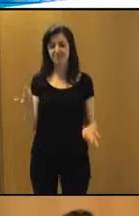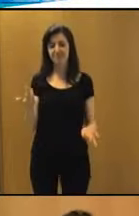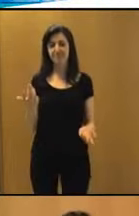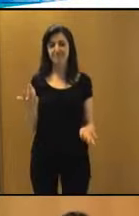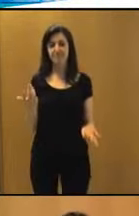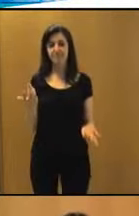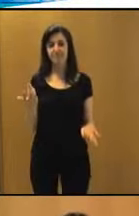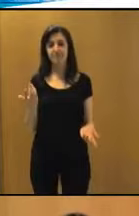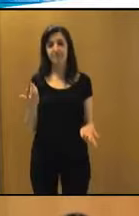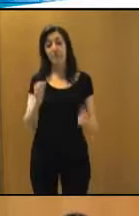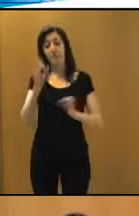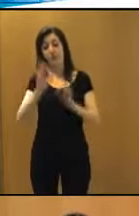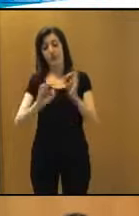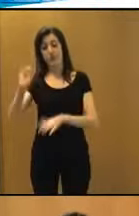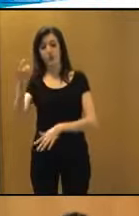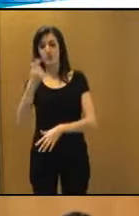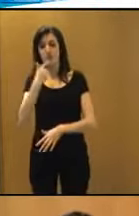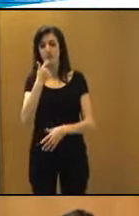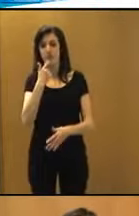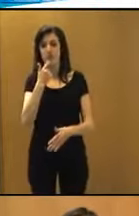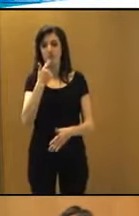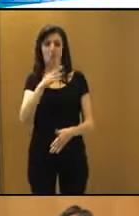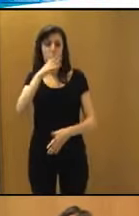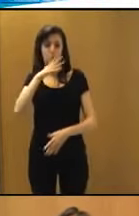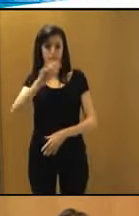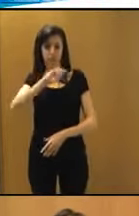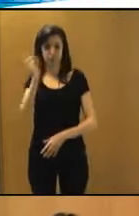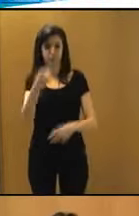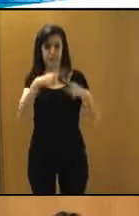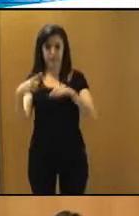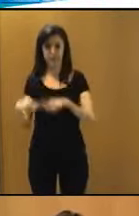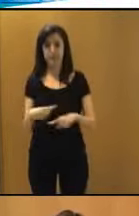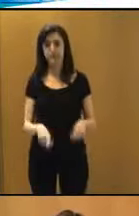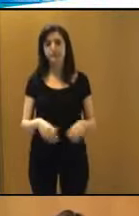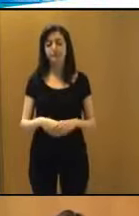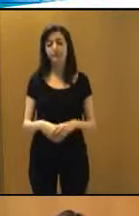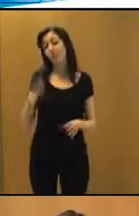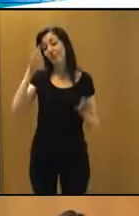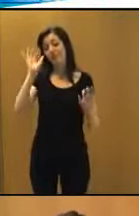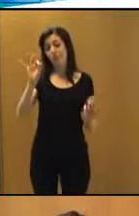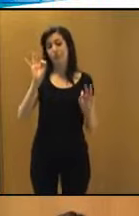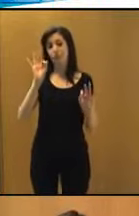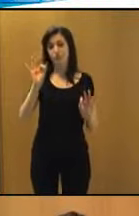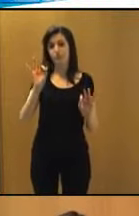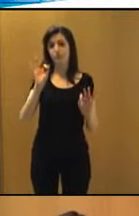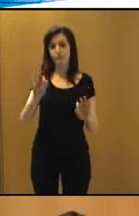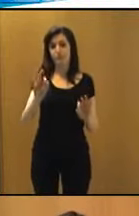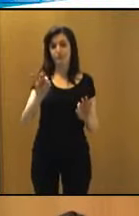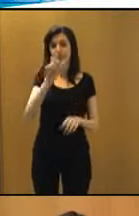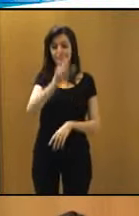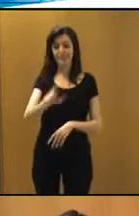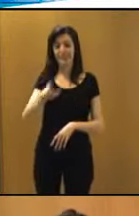estos centros. Y luego otro porcentaje alude incluso a otras razones. Vemos, como es lógico, que